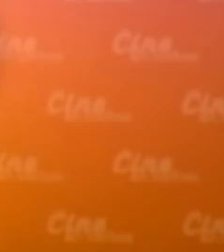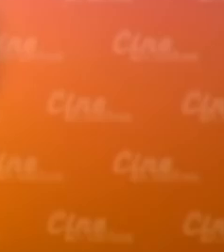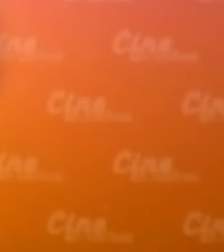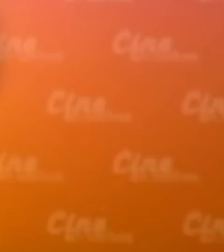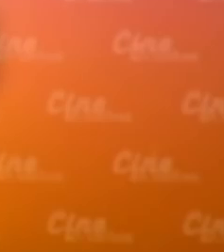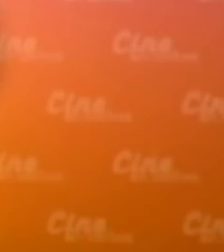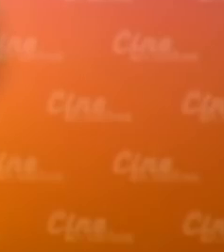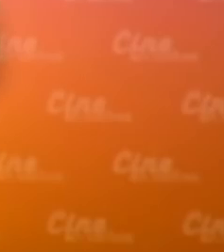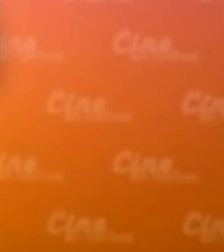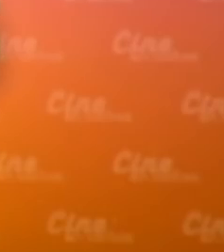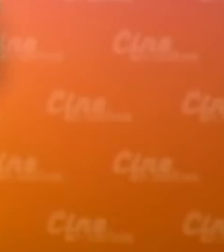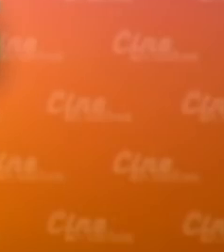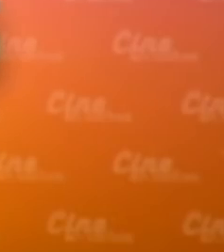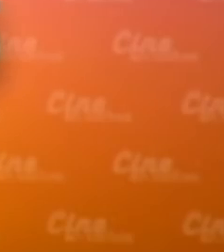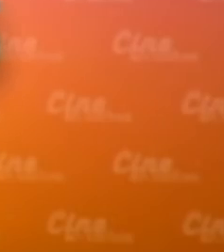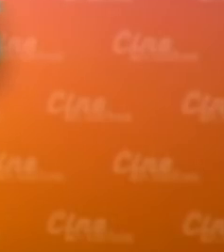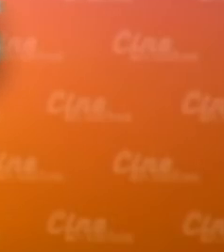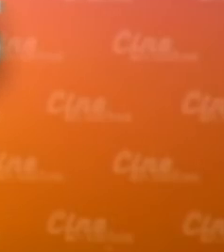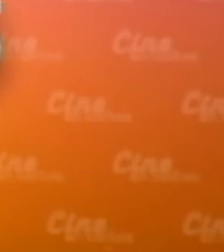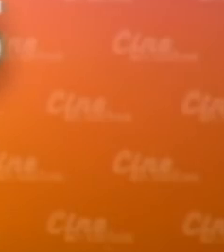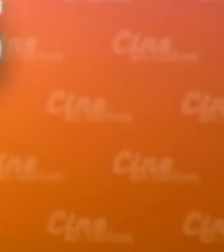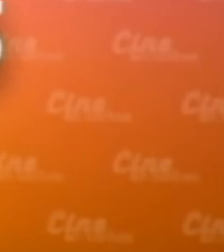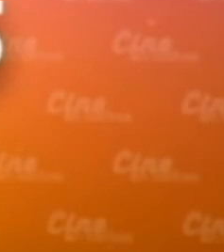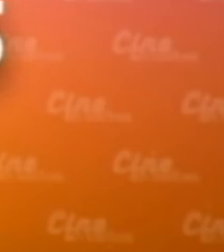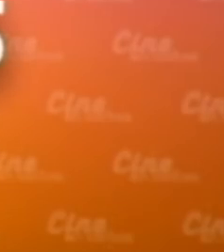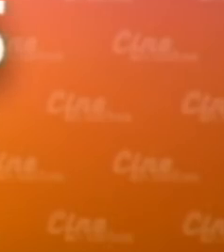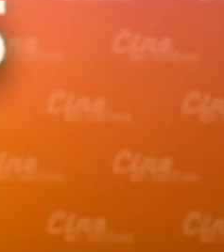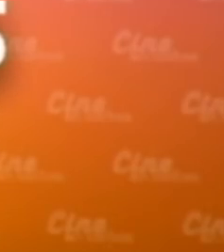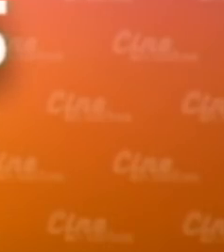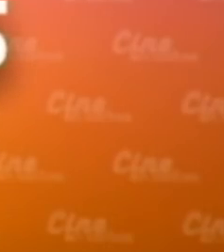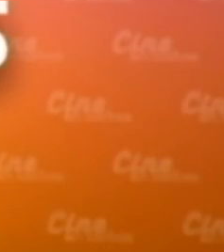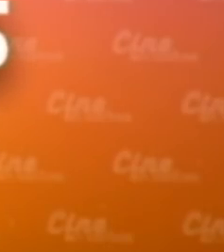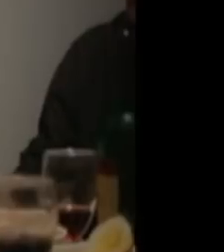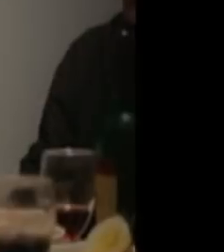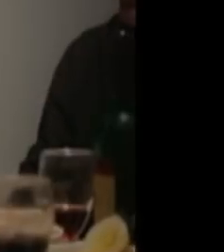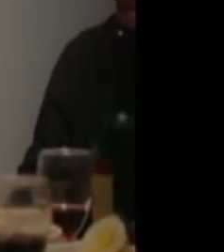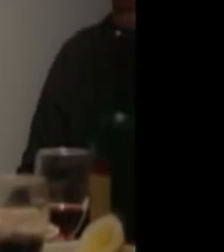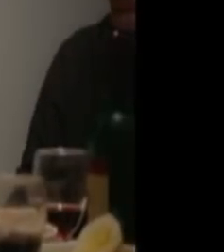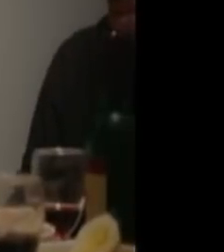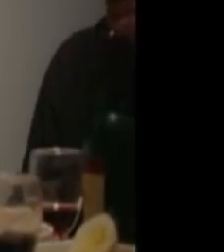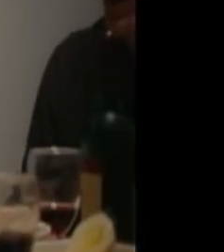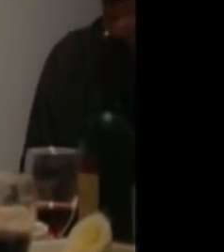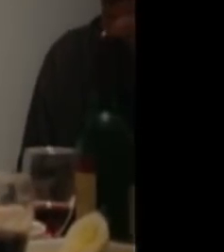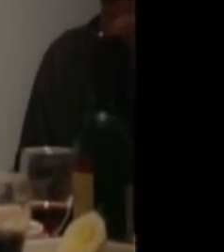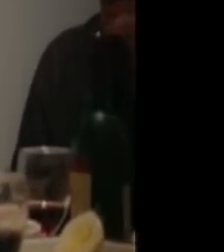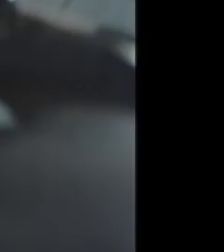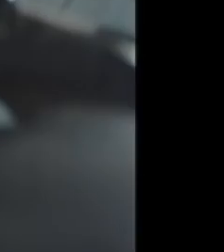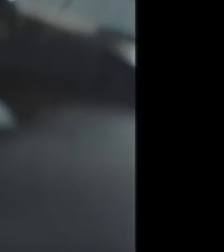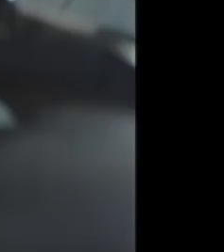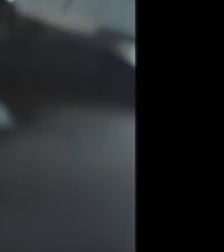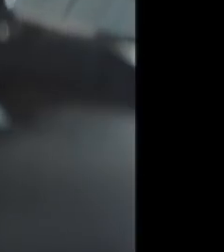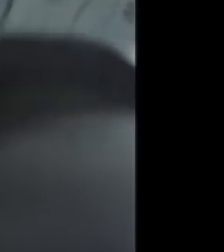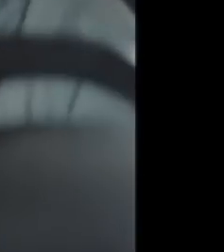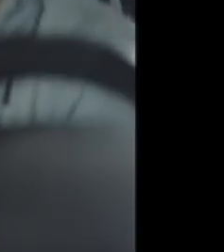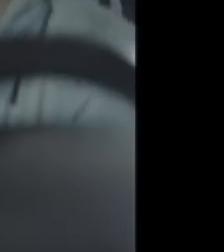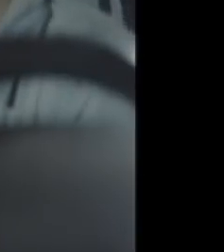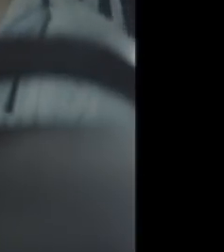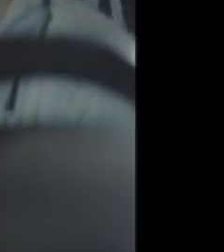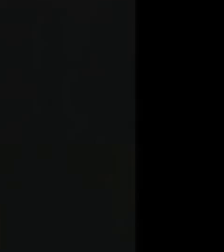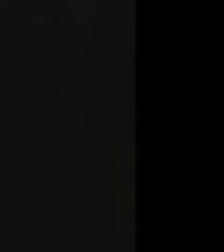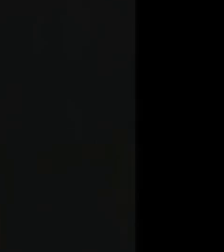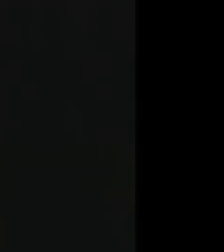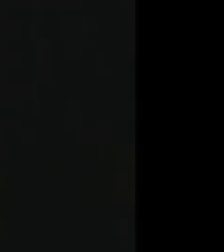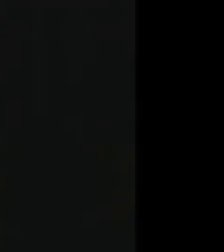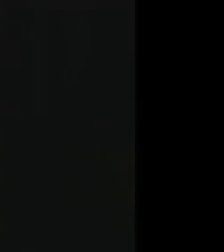El jueves 5 de noviembre a las 9 de la noche. Con filmes de Paula Chavarría, Beatriz